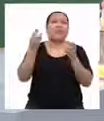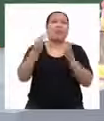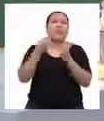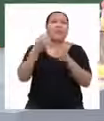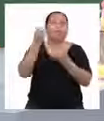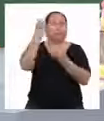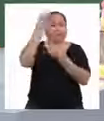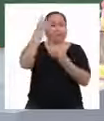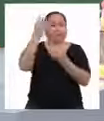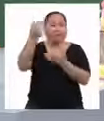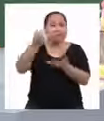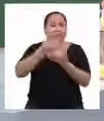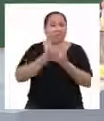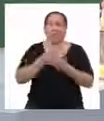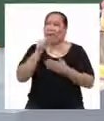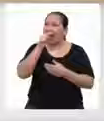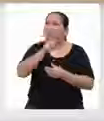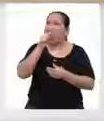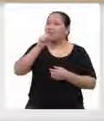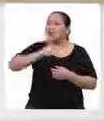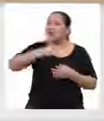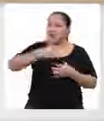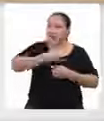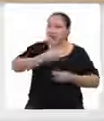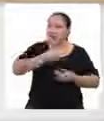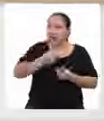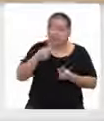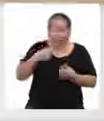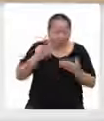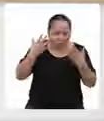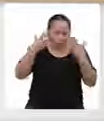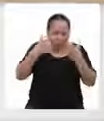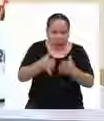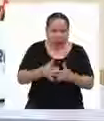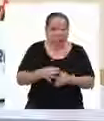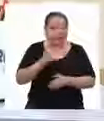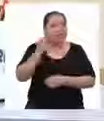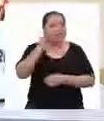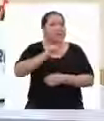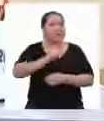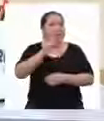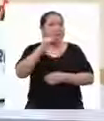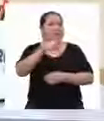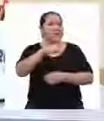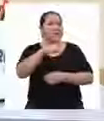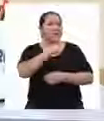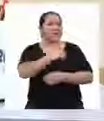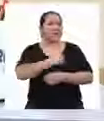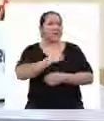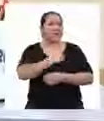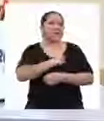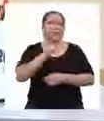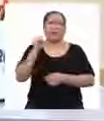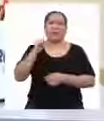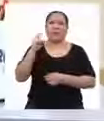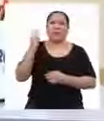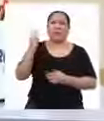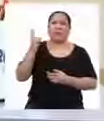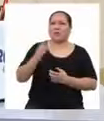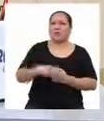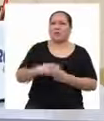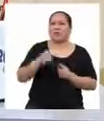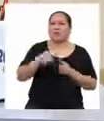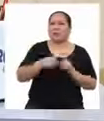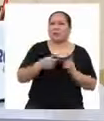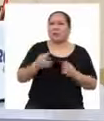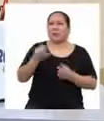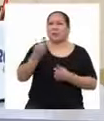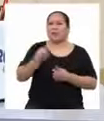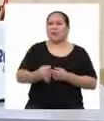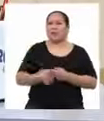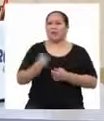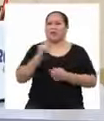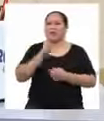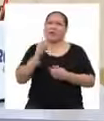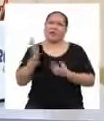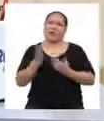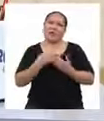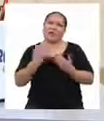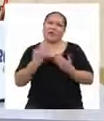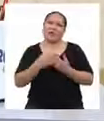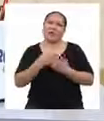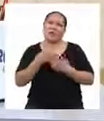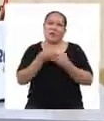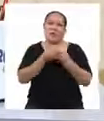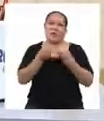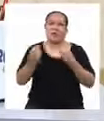interesa, yo me meto con todo. Esa es la actitud, Yeremis. Sí, profesora, pero la verdad es que no siempre es tan fácil.